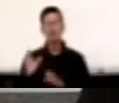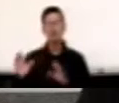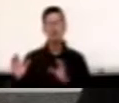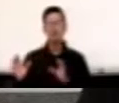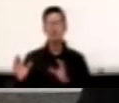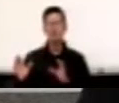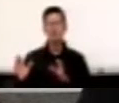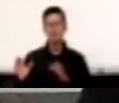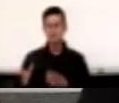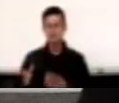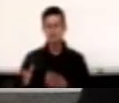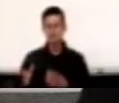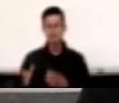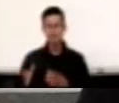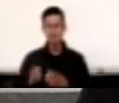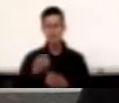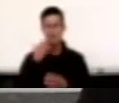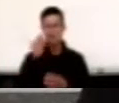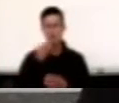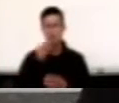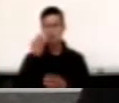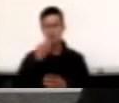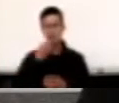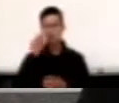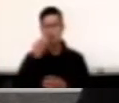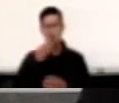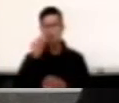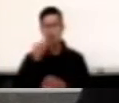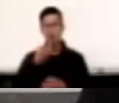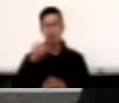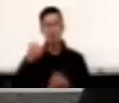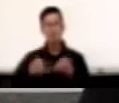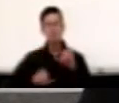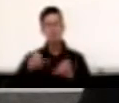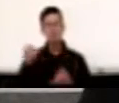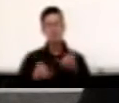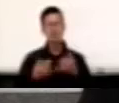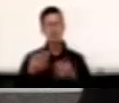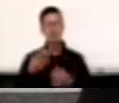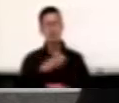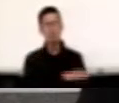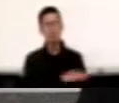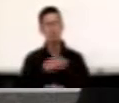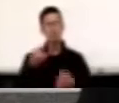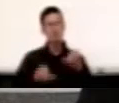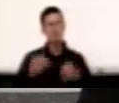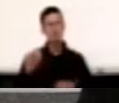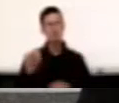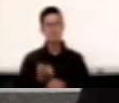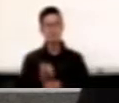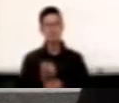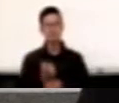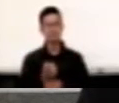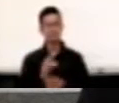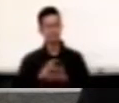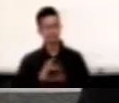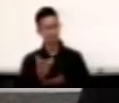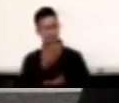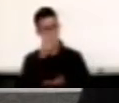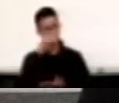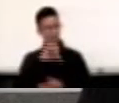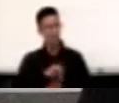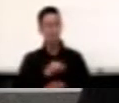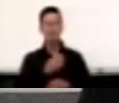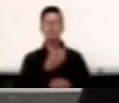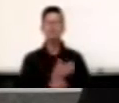de la Escuela Judicial, del Poder Judicial del Estado, y le agradezco mucho también que nos acompañe el día de